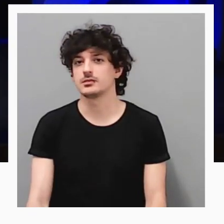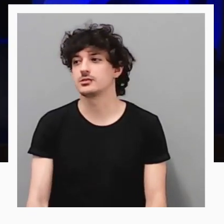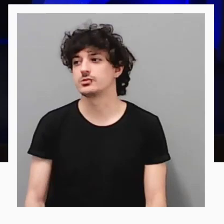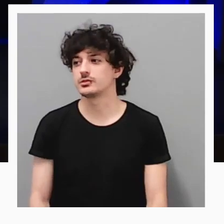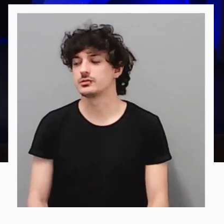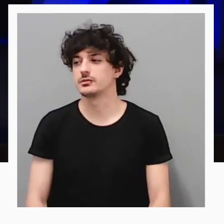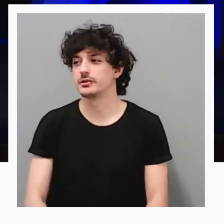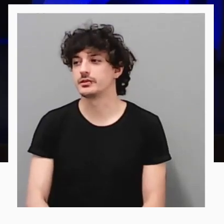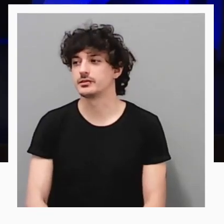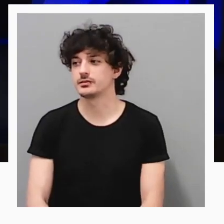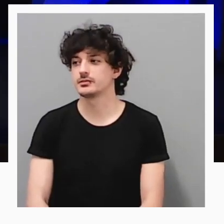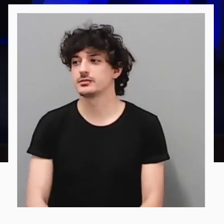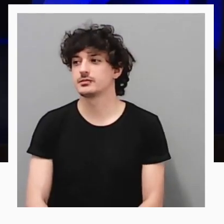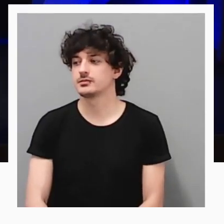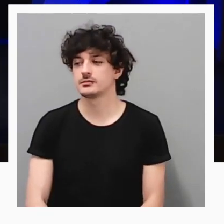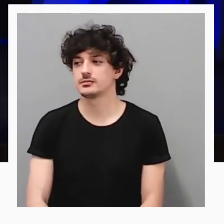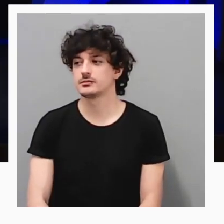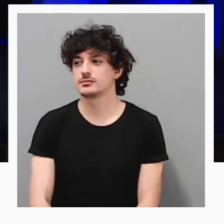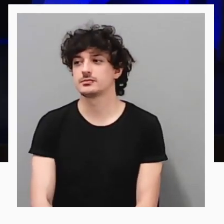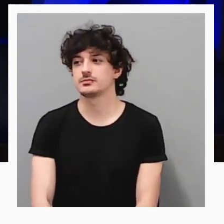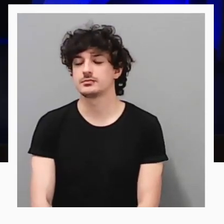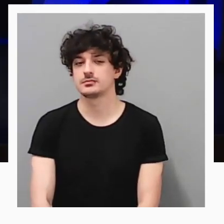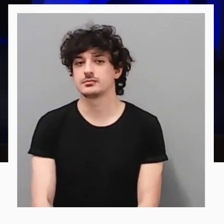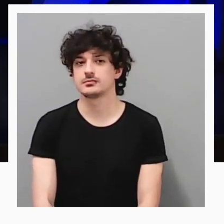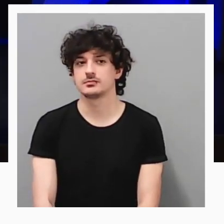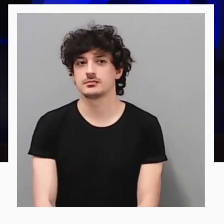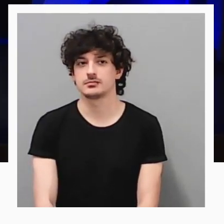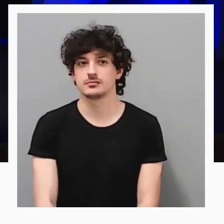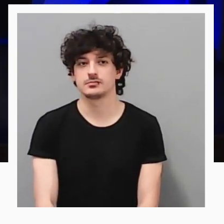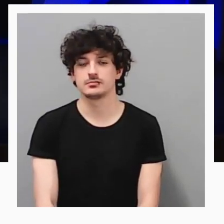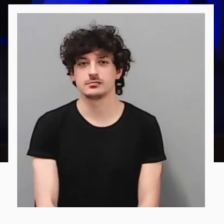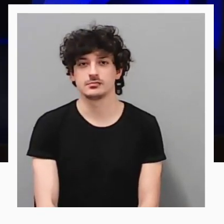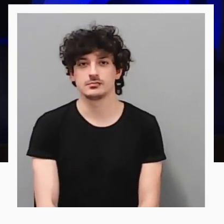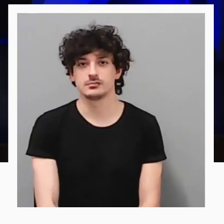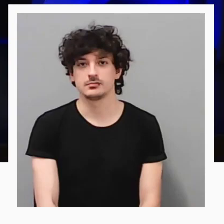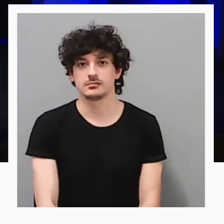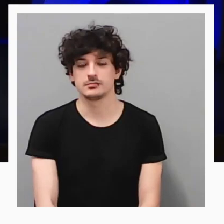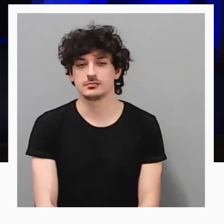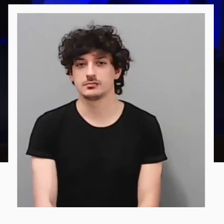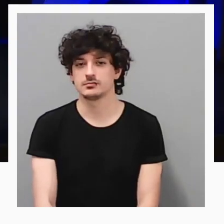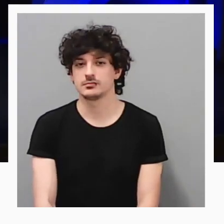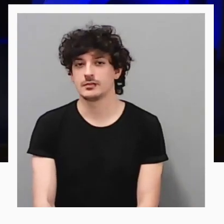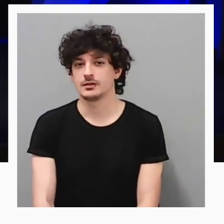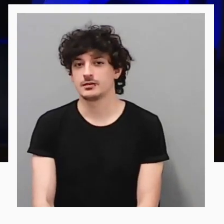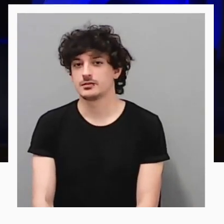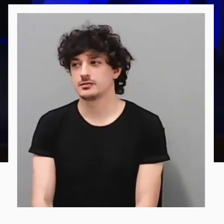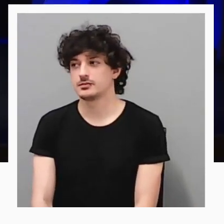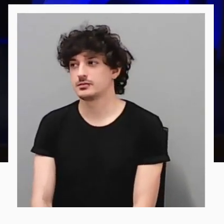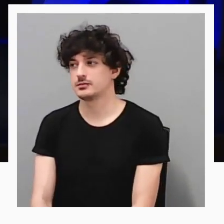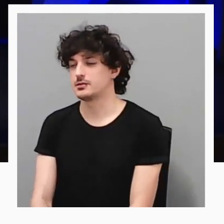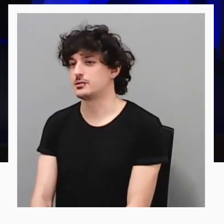naturaleza. ¿Vale? El ser humano, nuestro cerebro está preparado para ver a lo de fuera, a lo diferente, como una